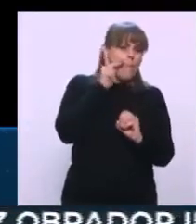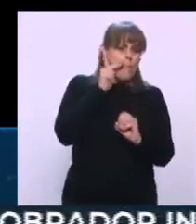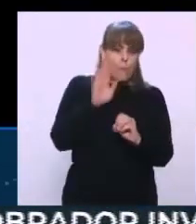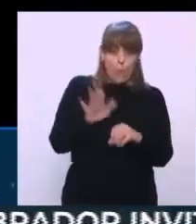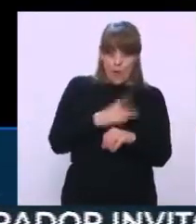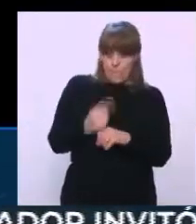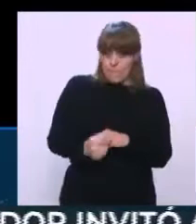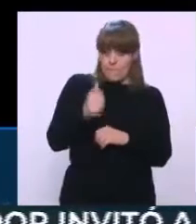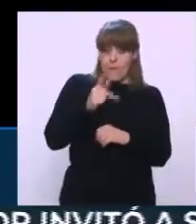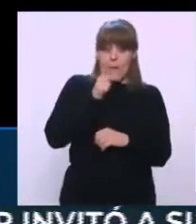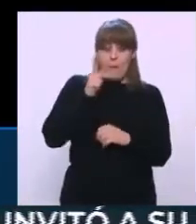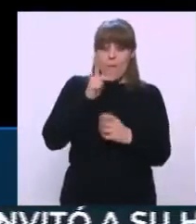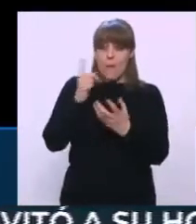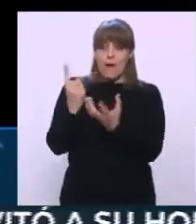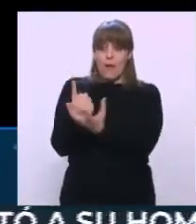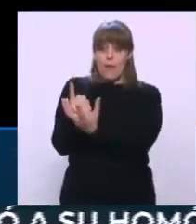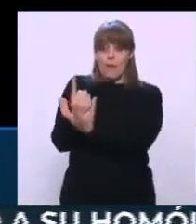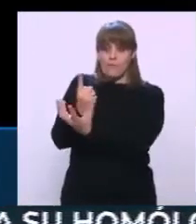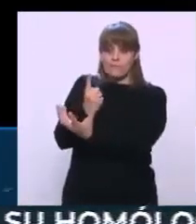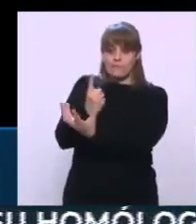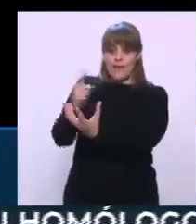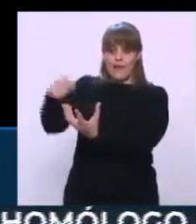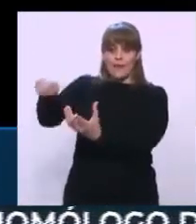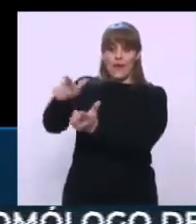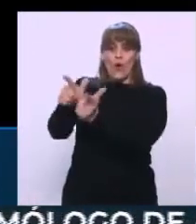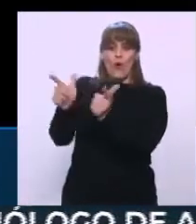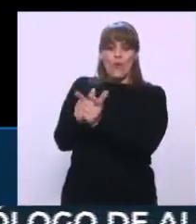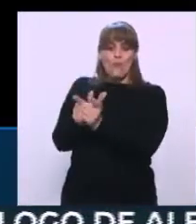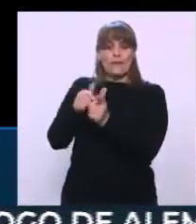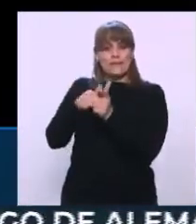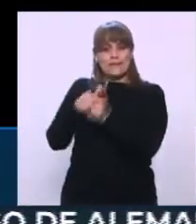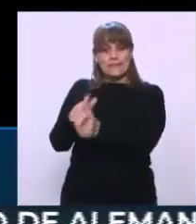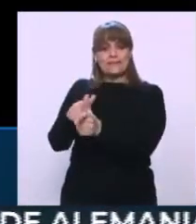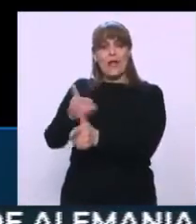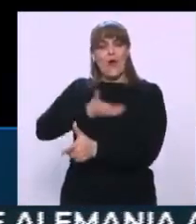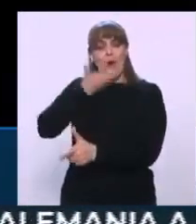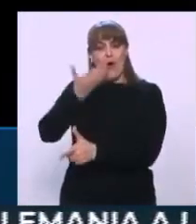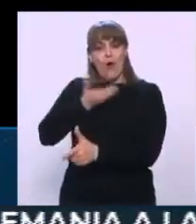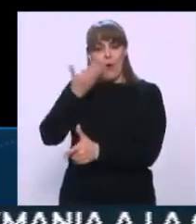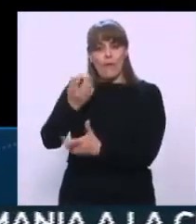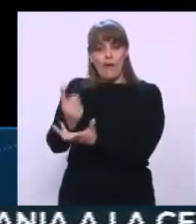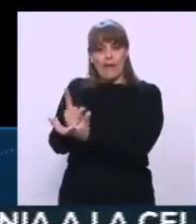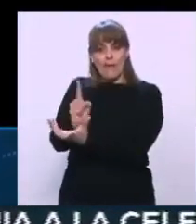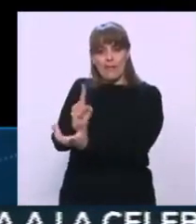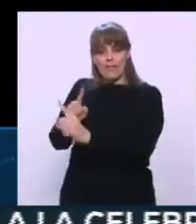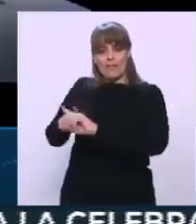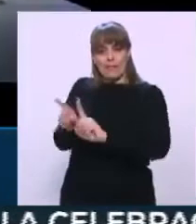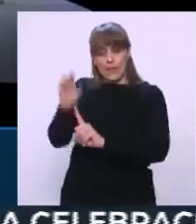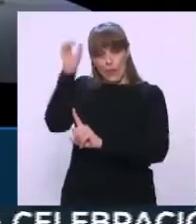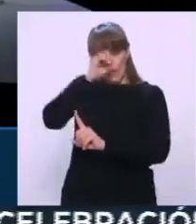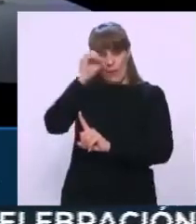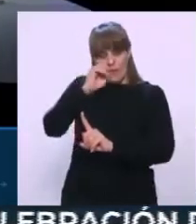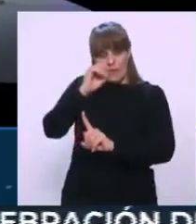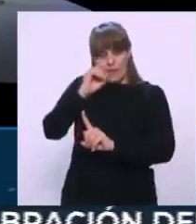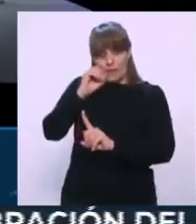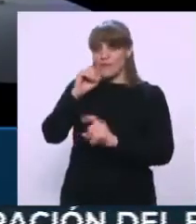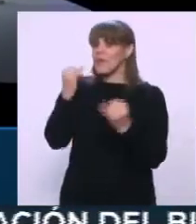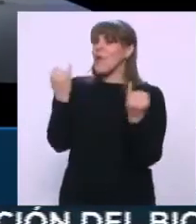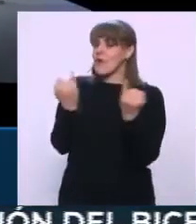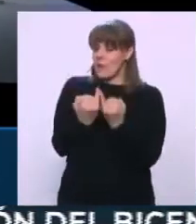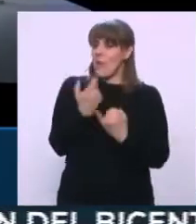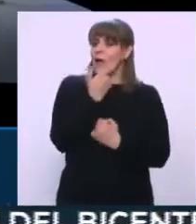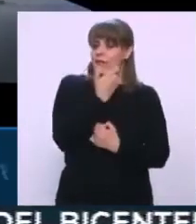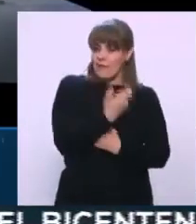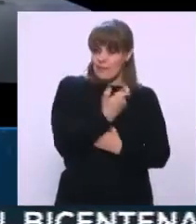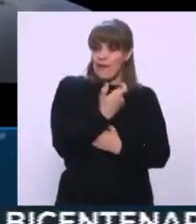Francisco se separa, digamos, de los grupos más conservadores de la institución católica. Lo veíamos con temas económicos, que lo